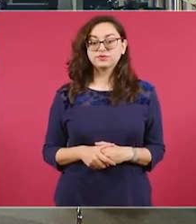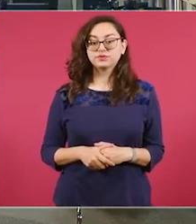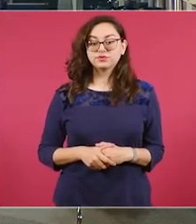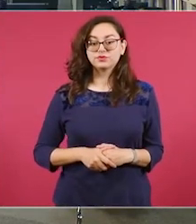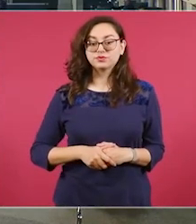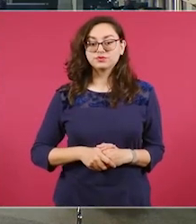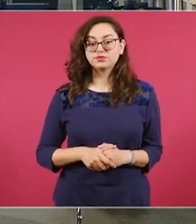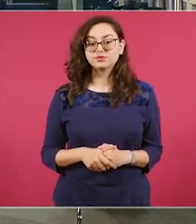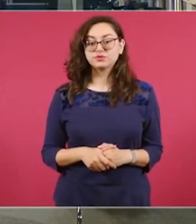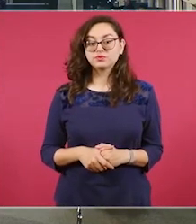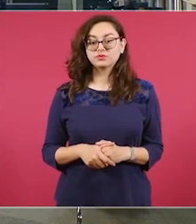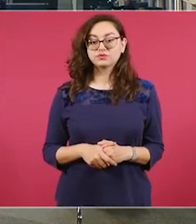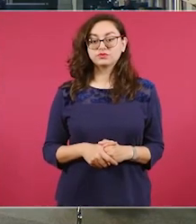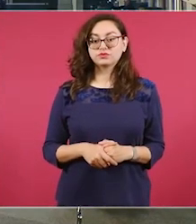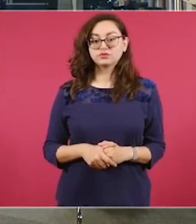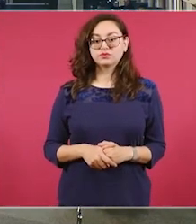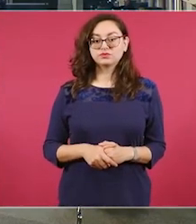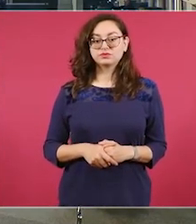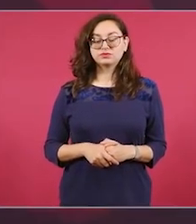Porque